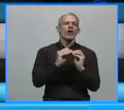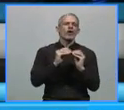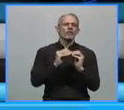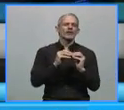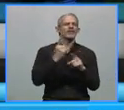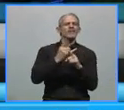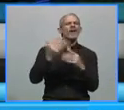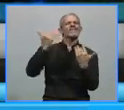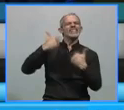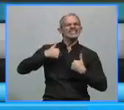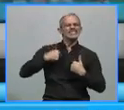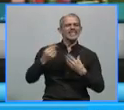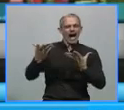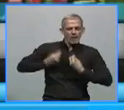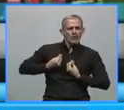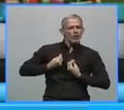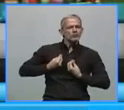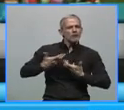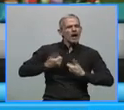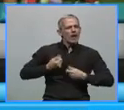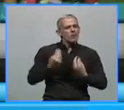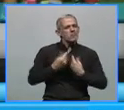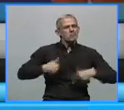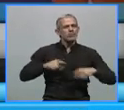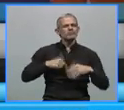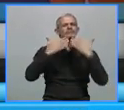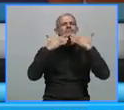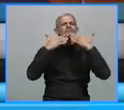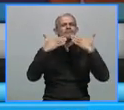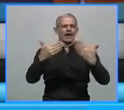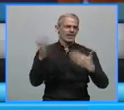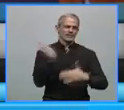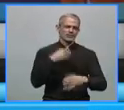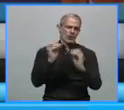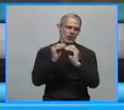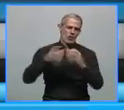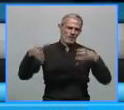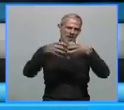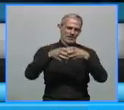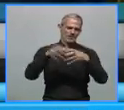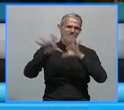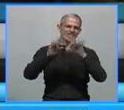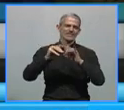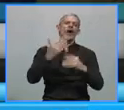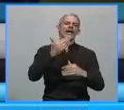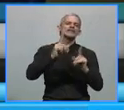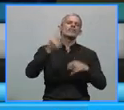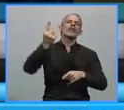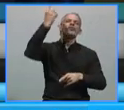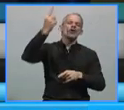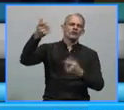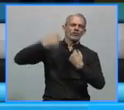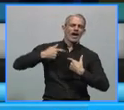felicitan me apoyan y me ayudan creo que se lo agradezco un montón a ellos y le agradezco a Dios por darme la gran